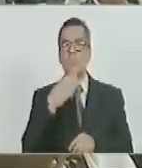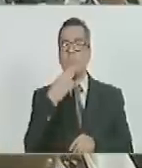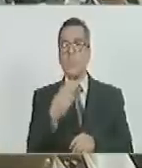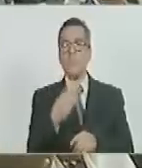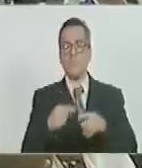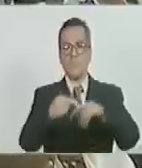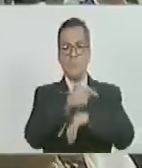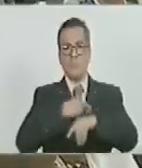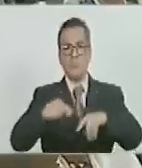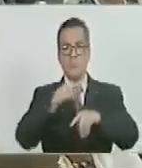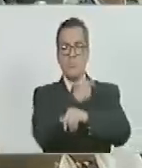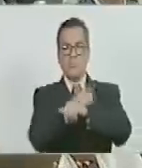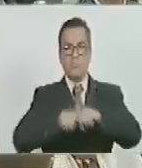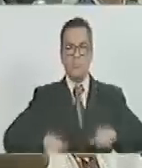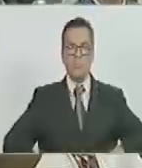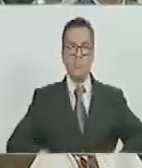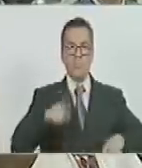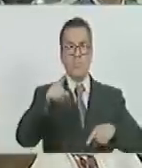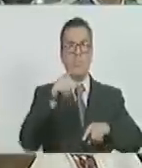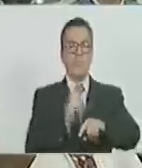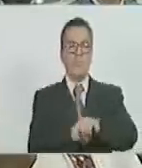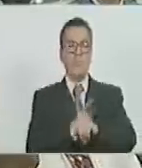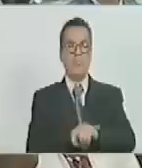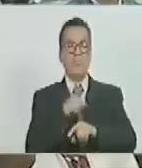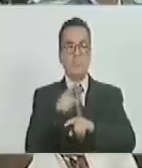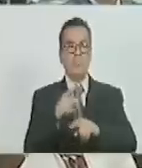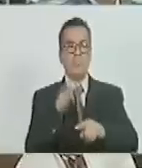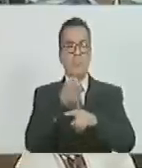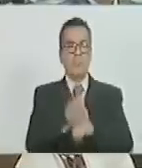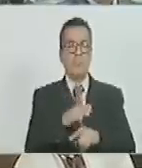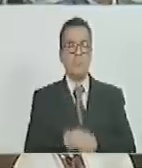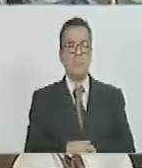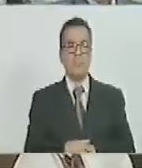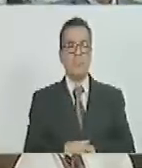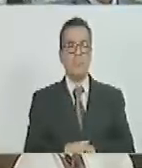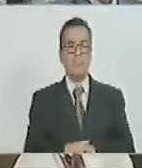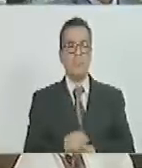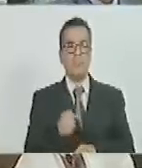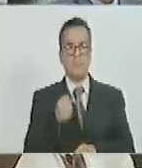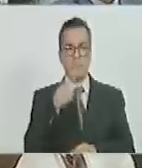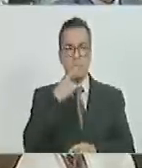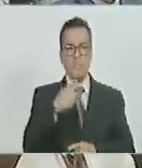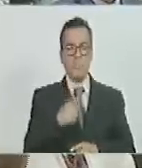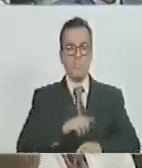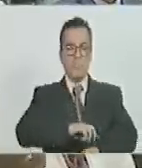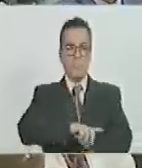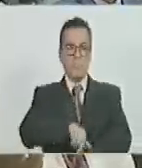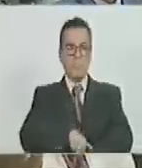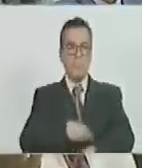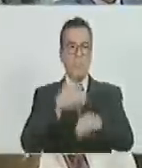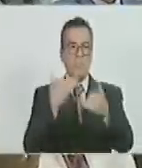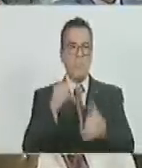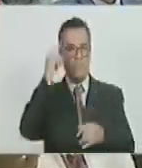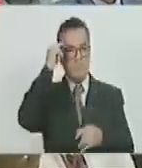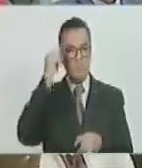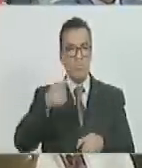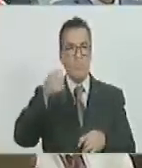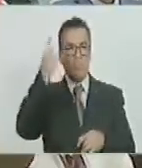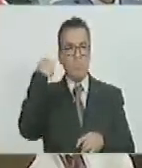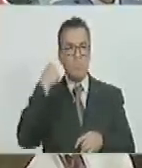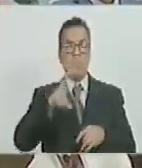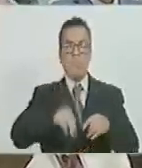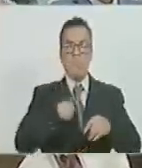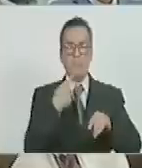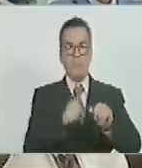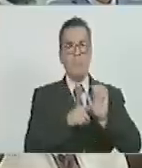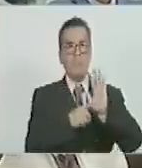al gobierno de Portugal en ese momento su intervención. Bueno, hemos tardado, pero en el día de ayer se